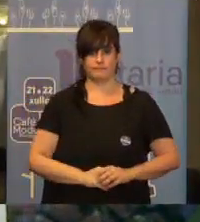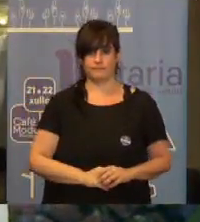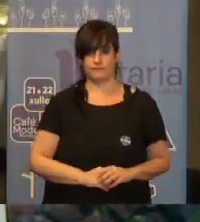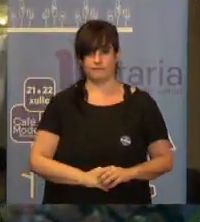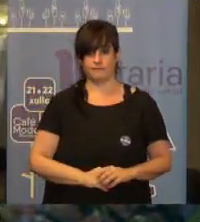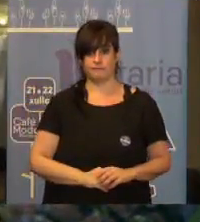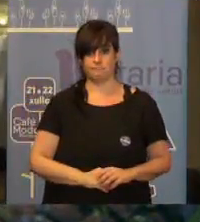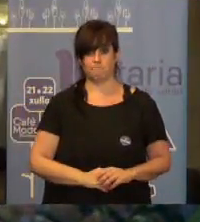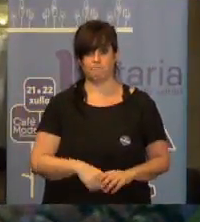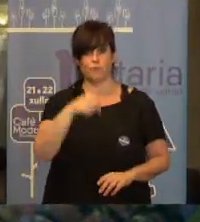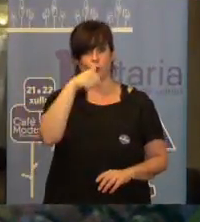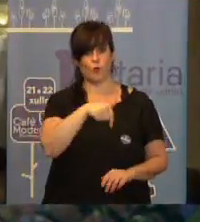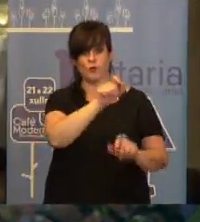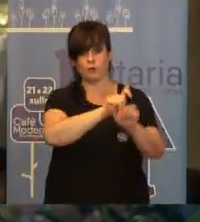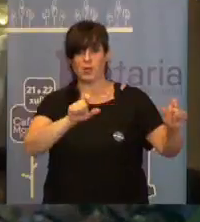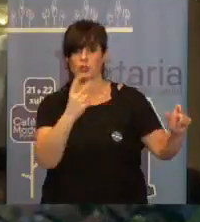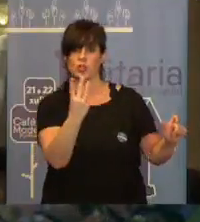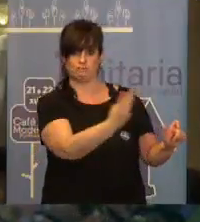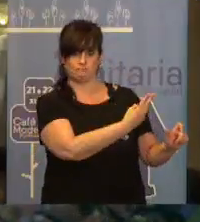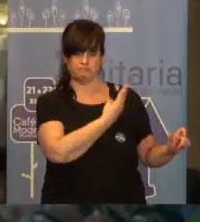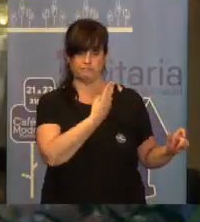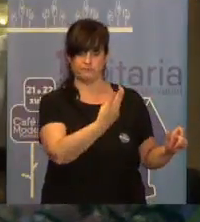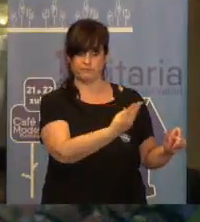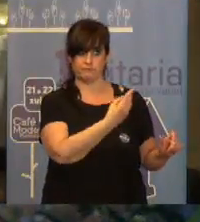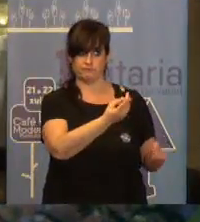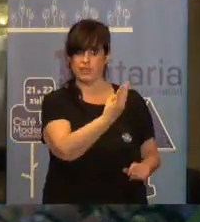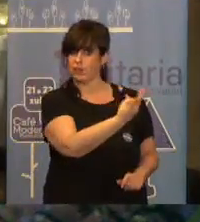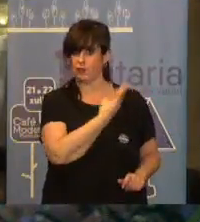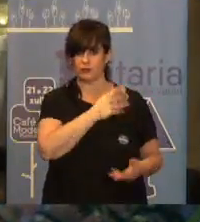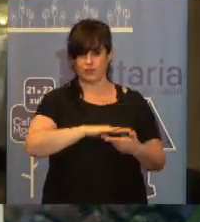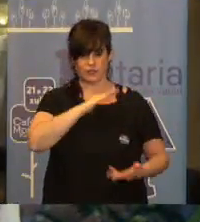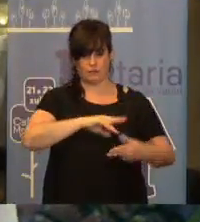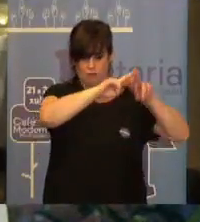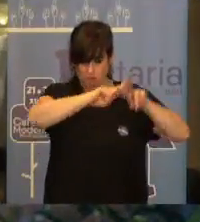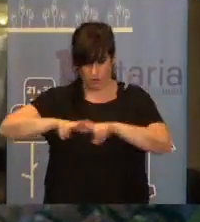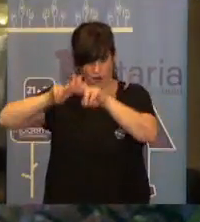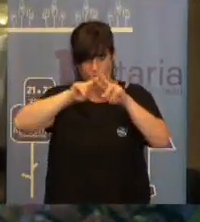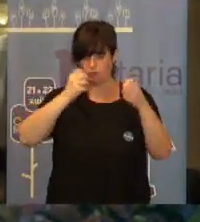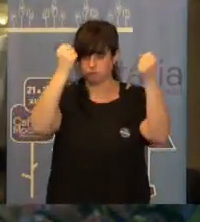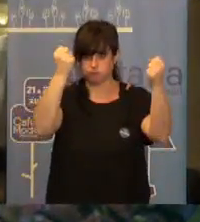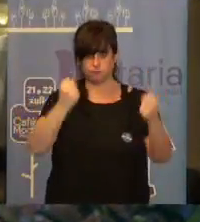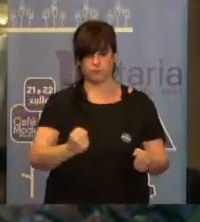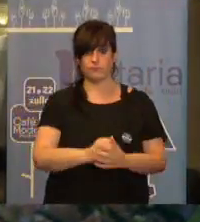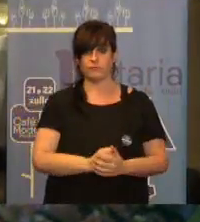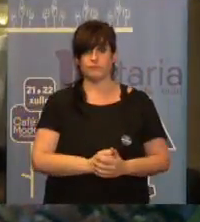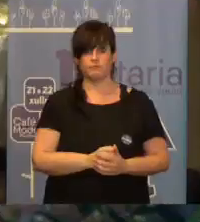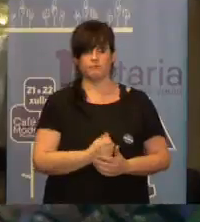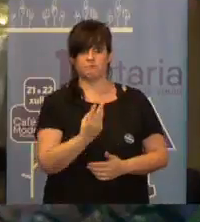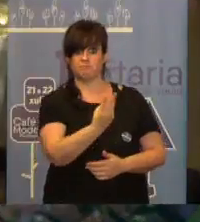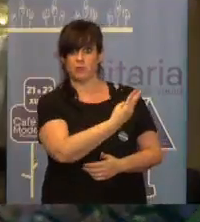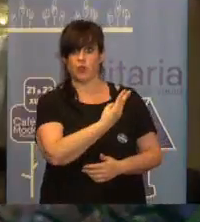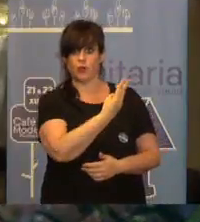Hoxe nos acompañan 3 persoas que teñen gran capacidade de análise e que veñen dende hai tempo, ven